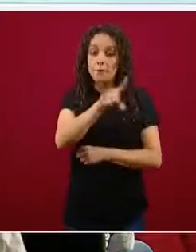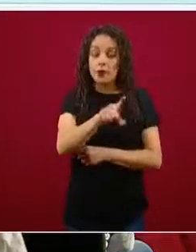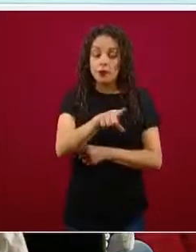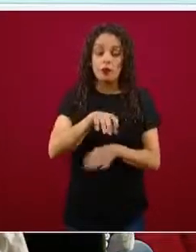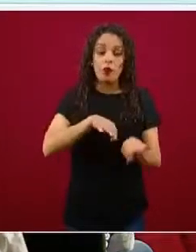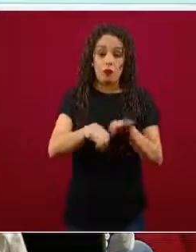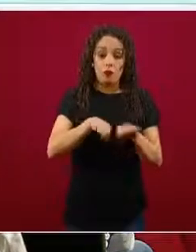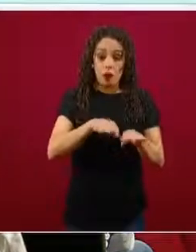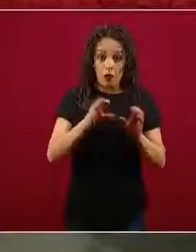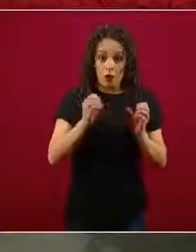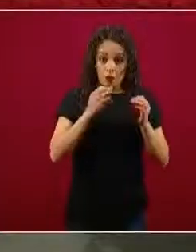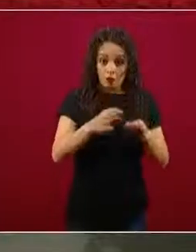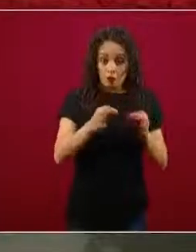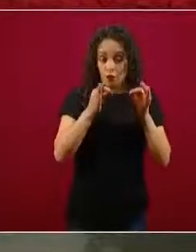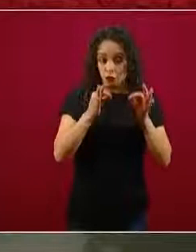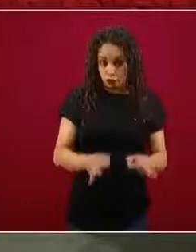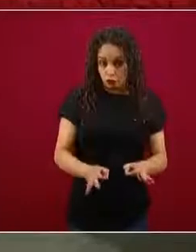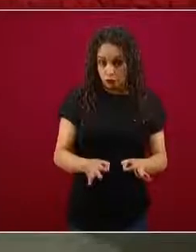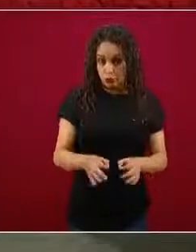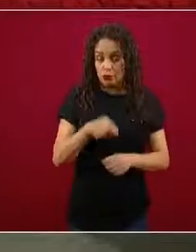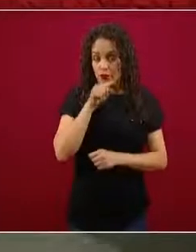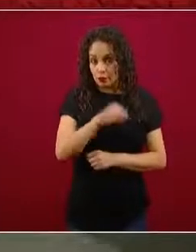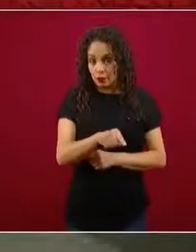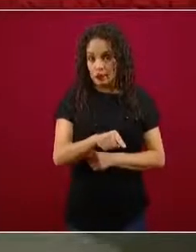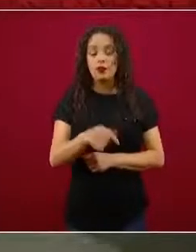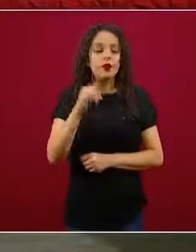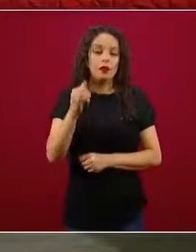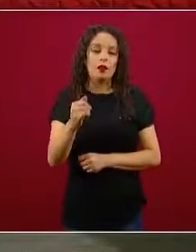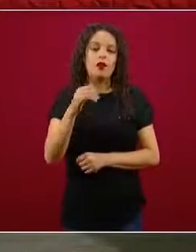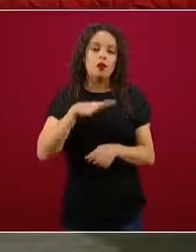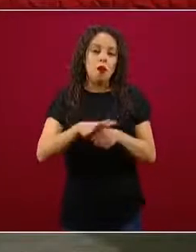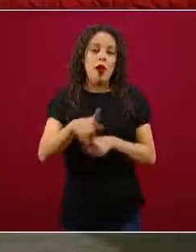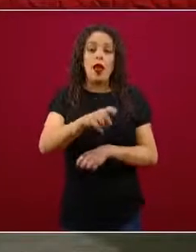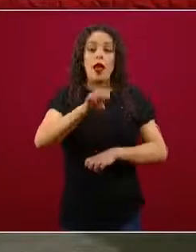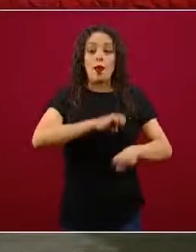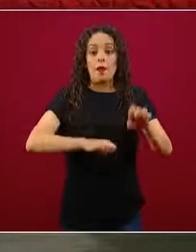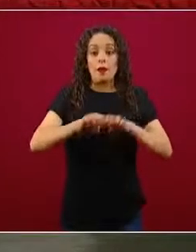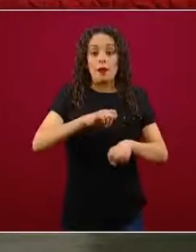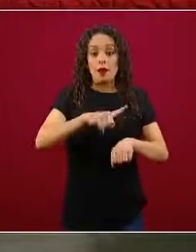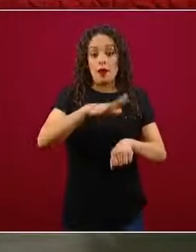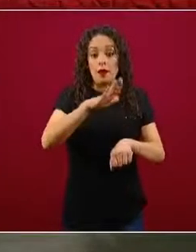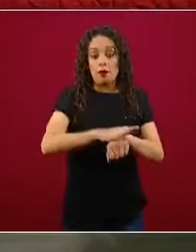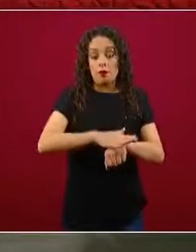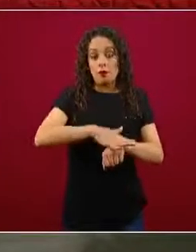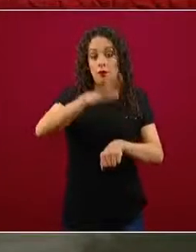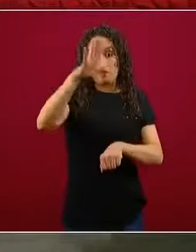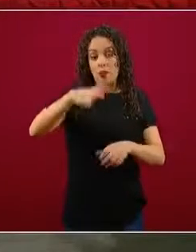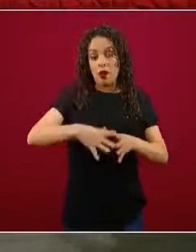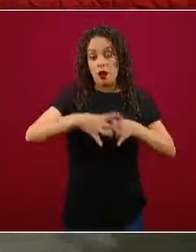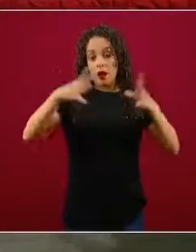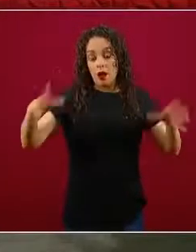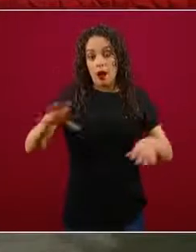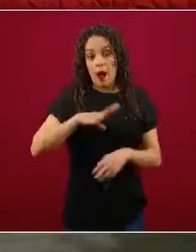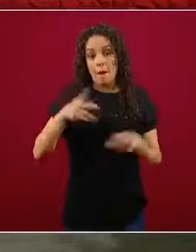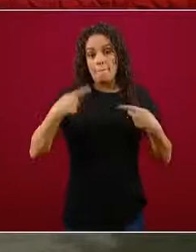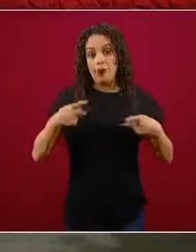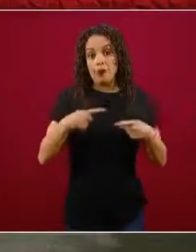empleos formales, sobre todo aquellas empresas que son de alta densidad, de alta cantidad de